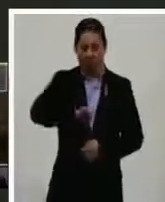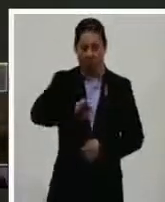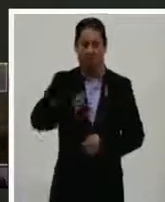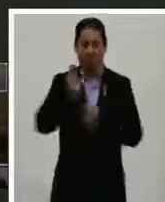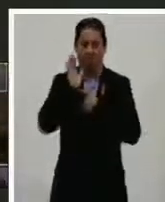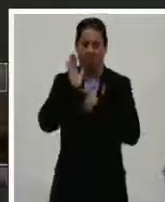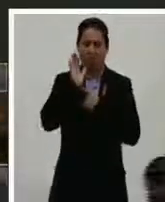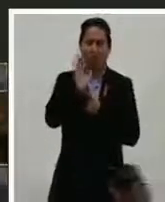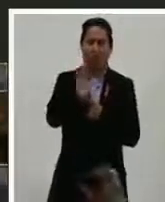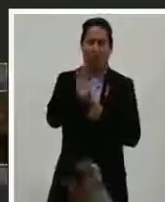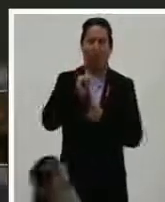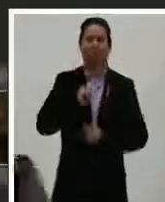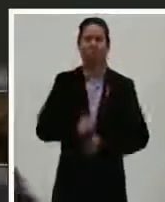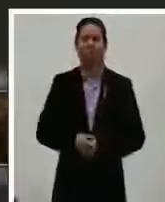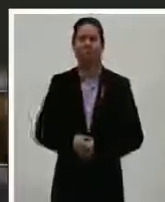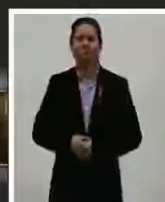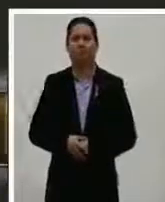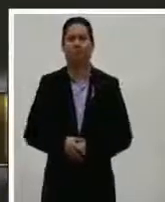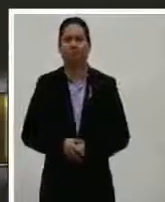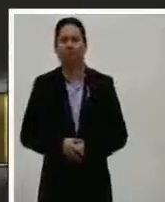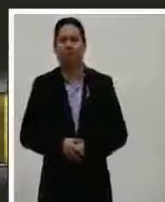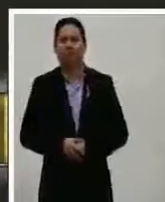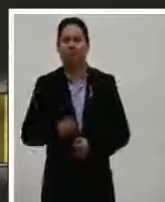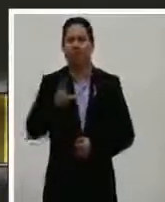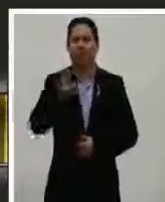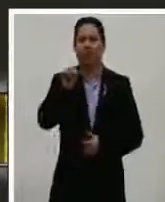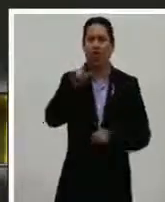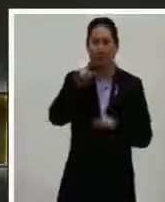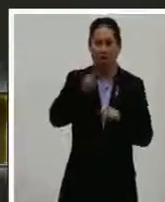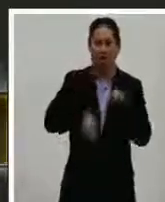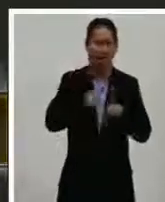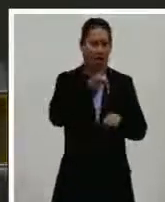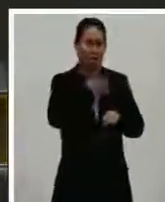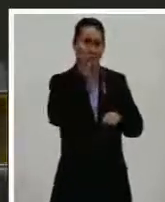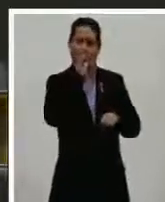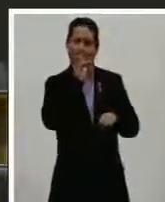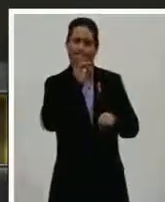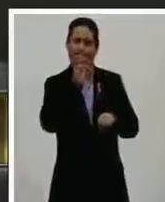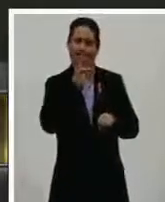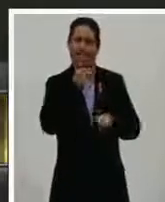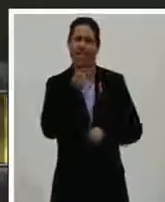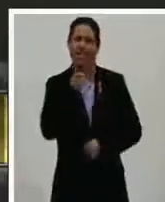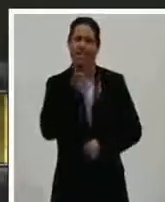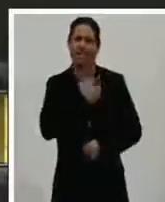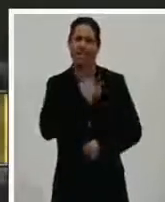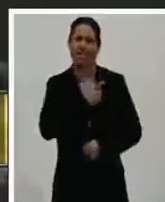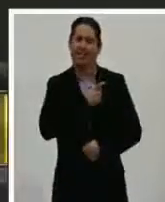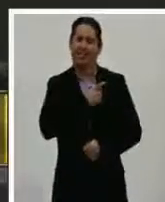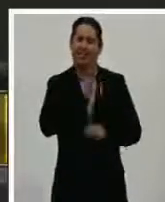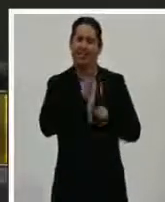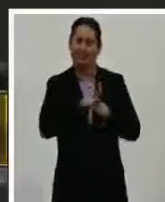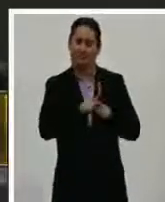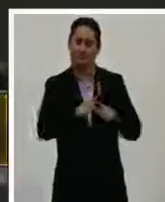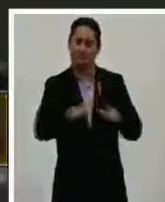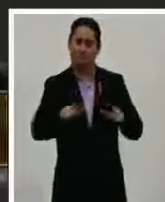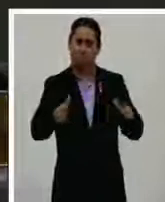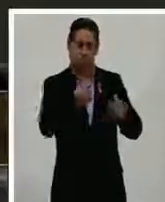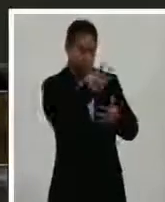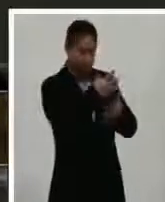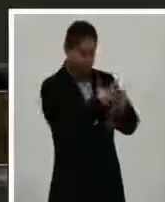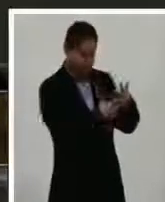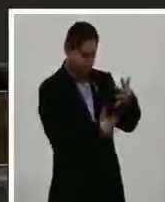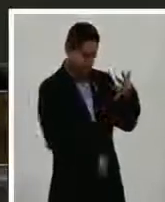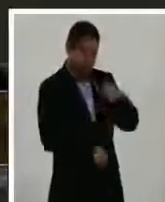dictamen sin lugar a dudas nos quita la inmunidad lo que va a hacer es ampliar el catálogo de